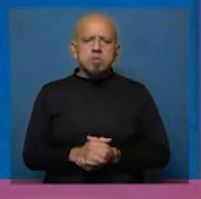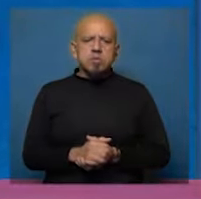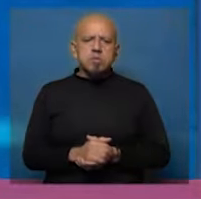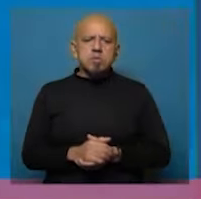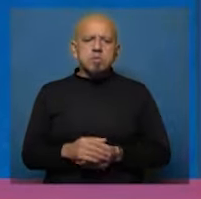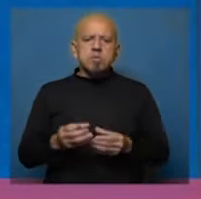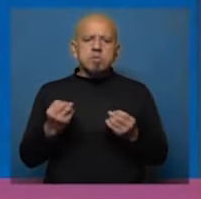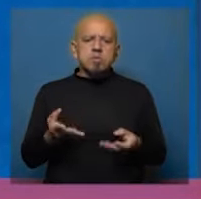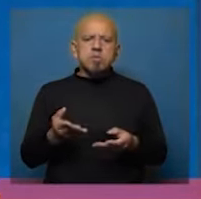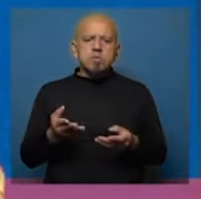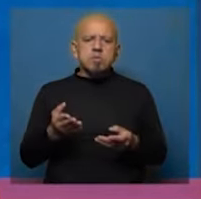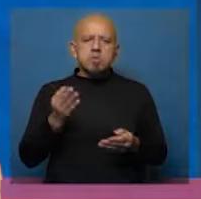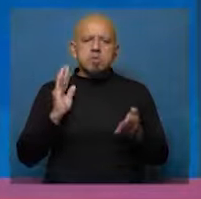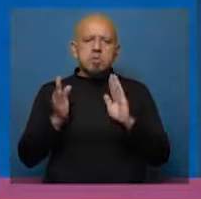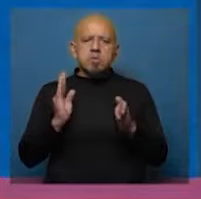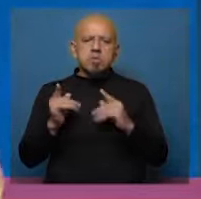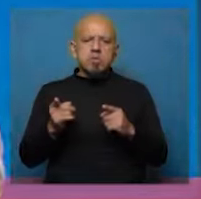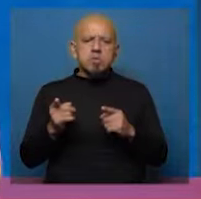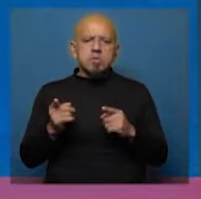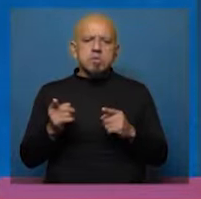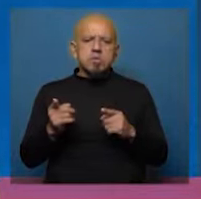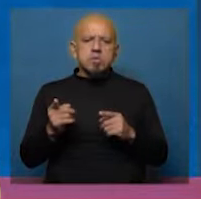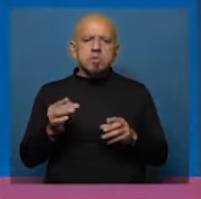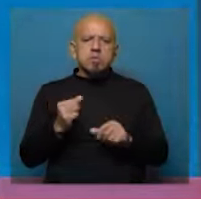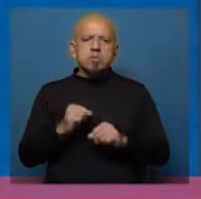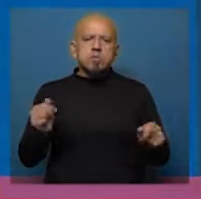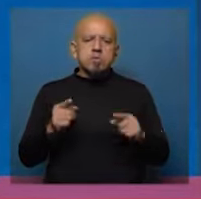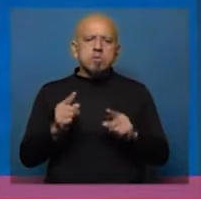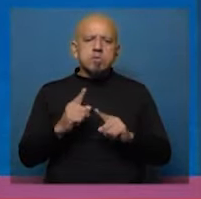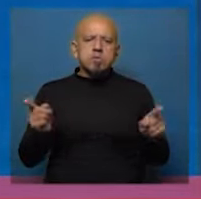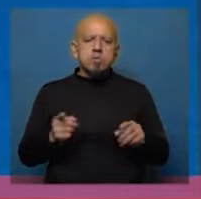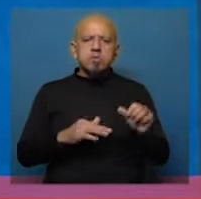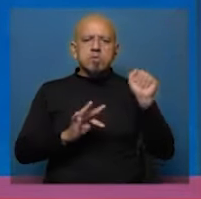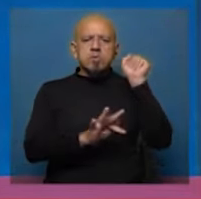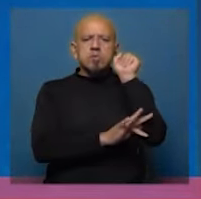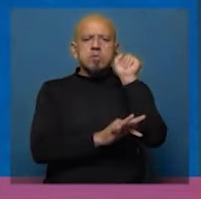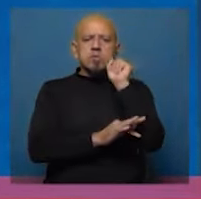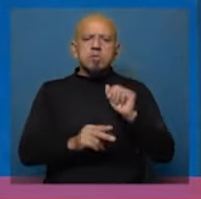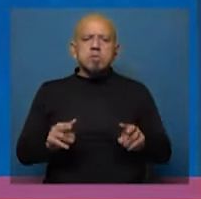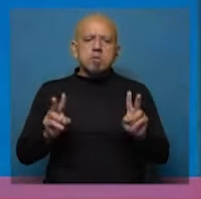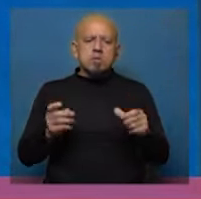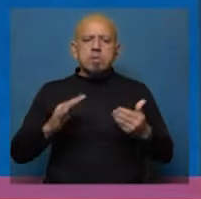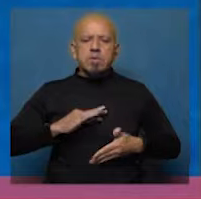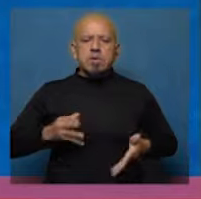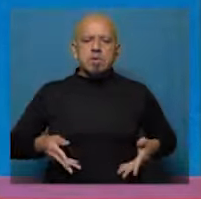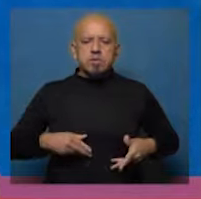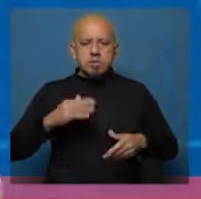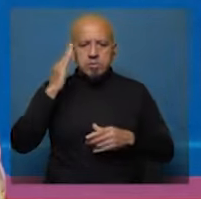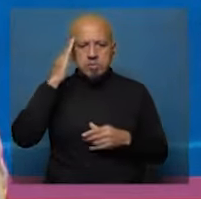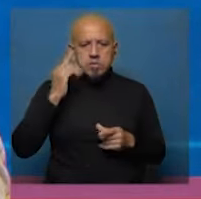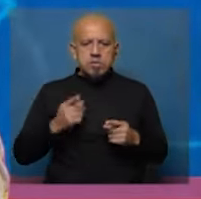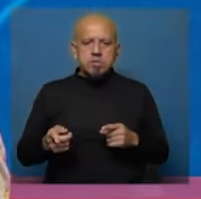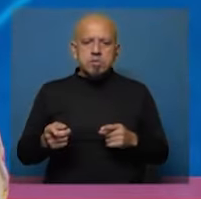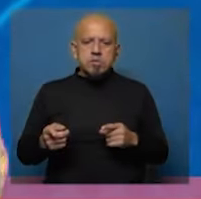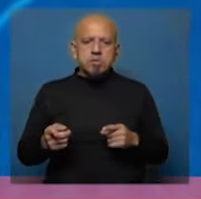las abogadas feministas que pueden no definirse feministas pero que tengan perspectiva de género a la hora de actuar son las